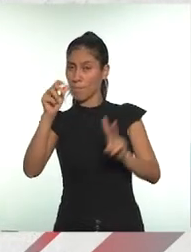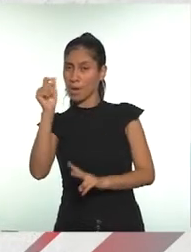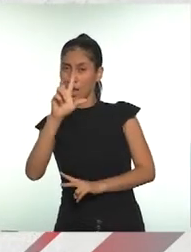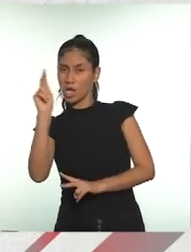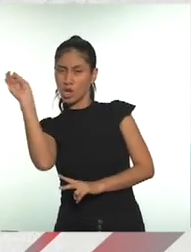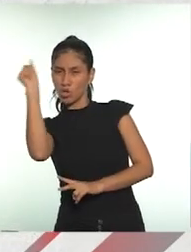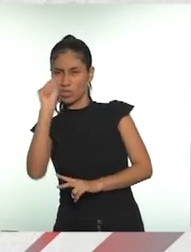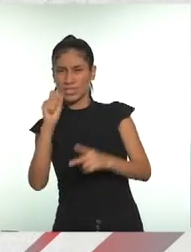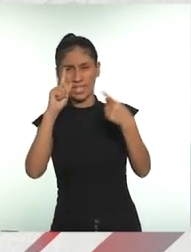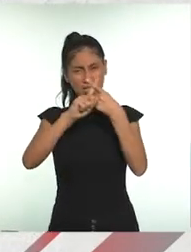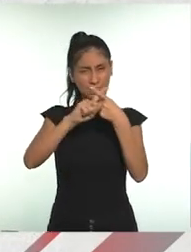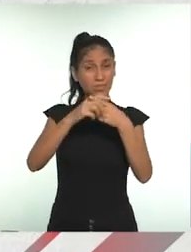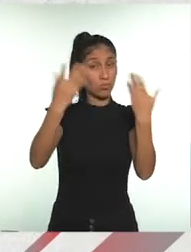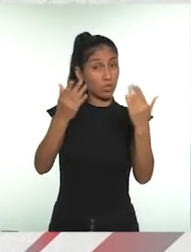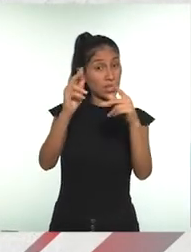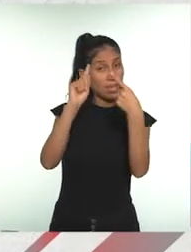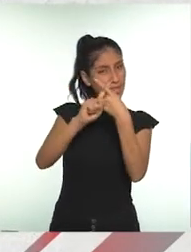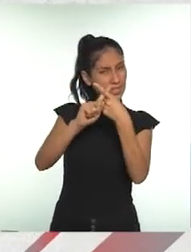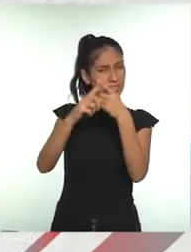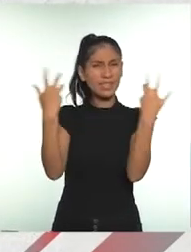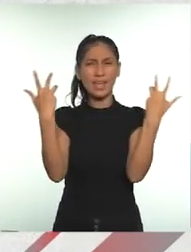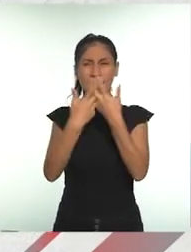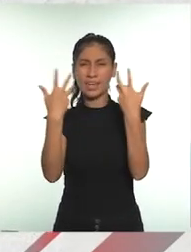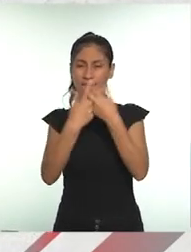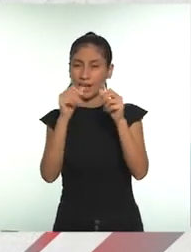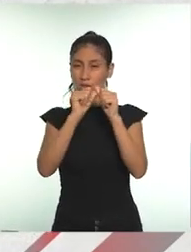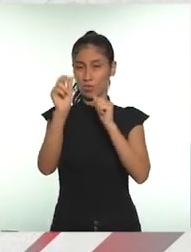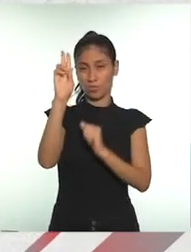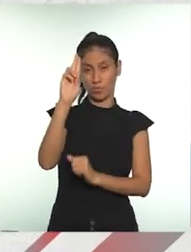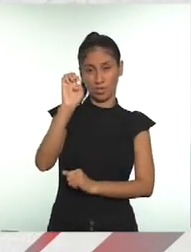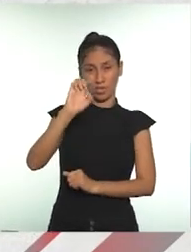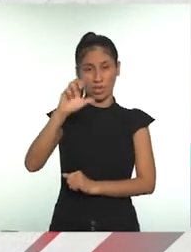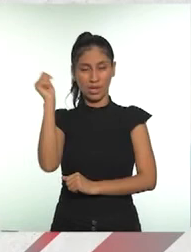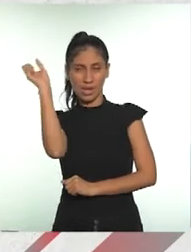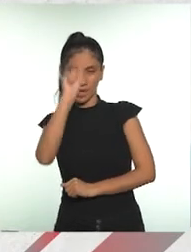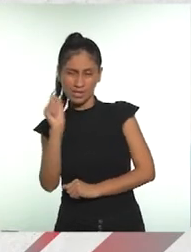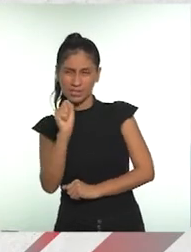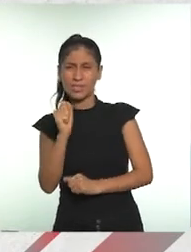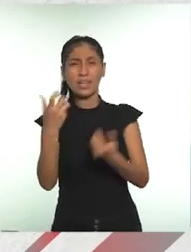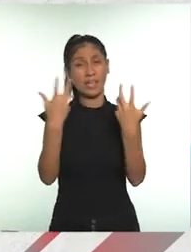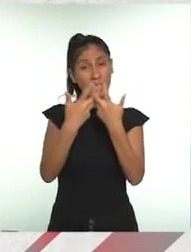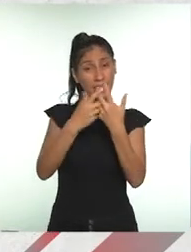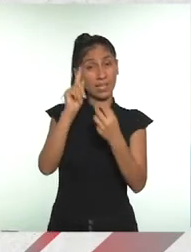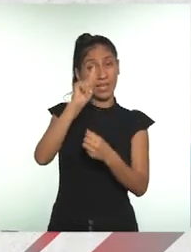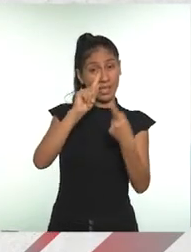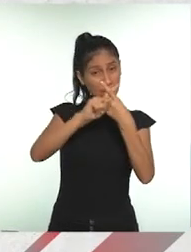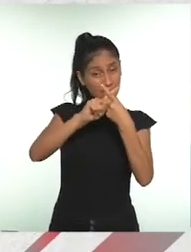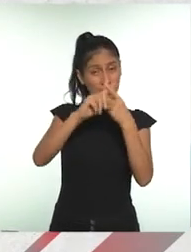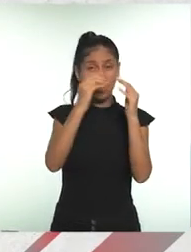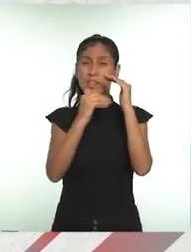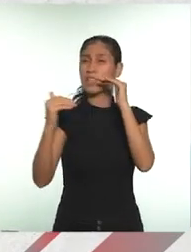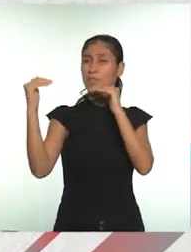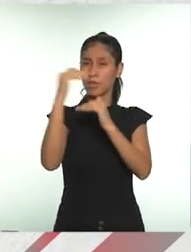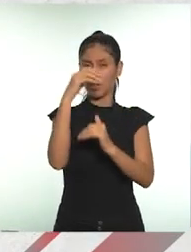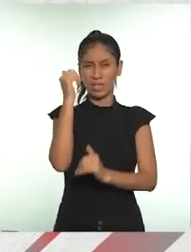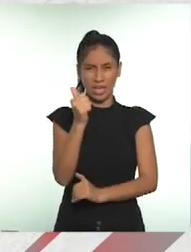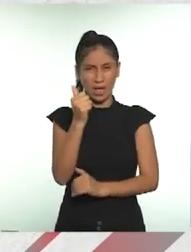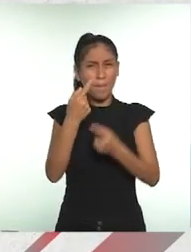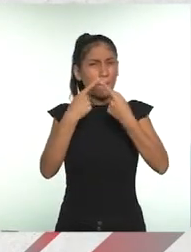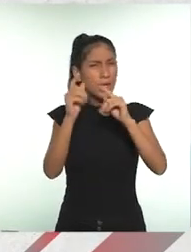X, tal que X pertenece al conjunto de números reales, cumpliéndose que X es mayor que